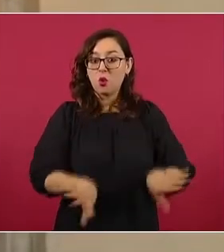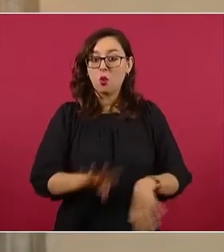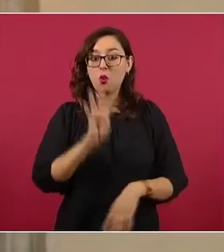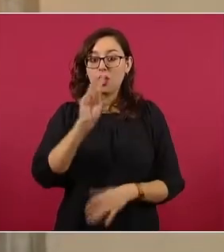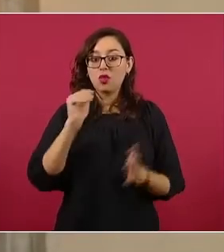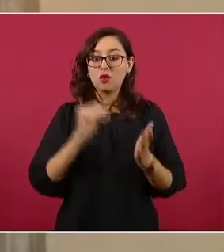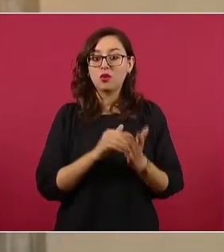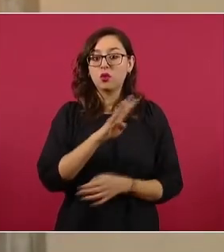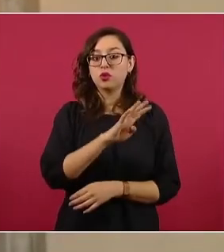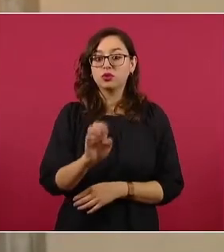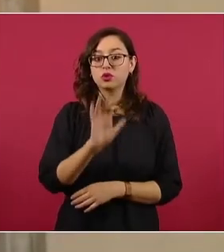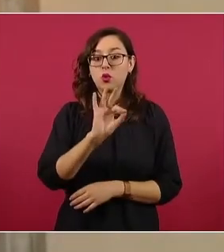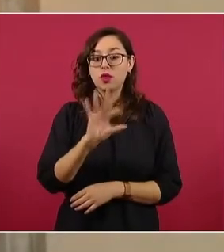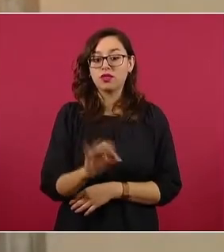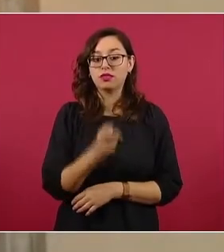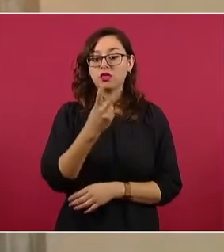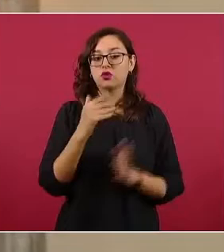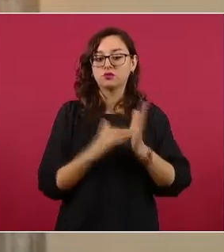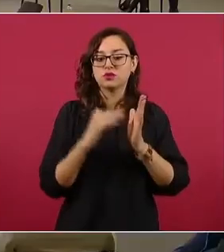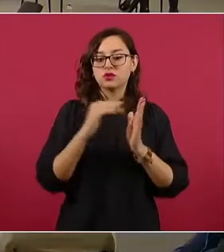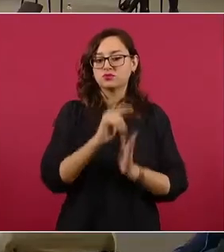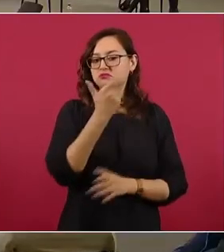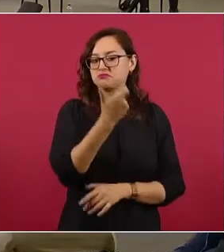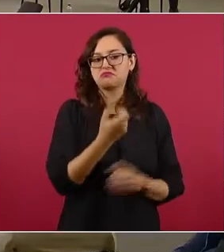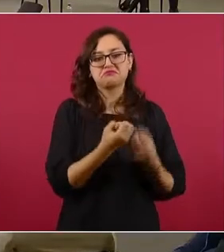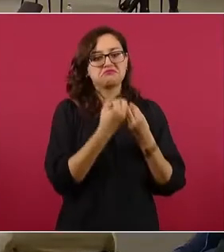de pesos. Siguiente.